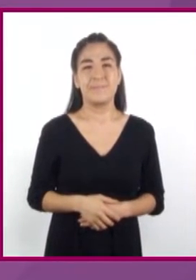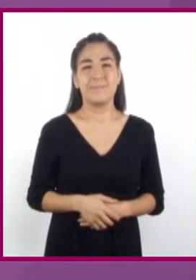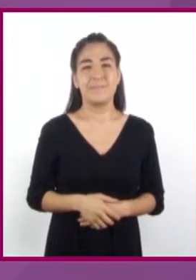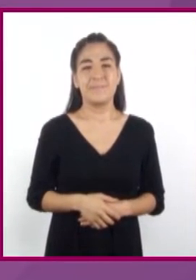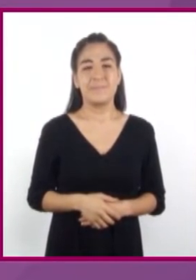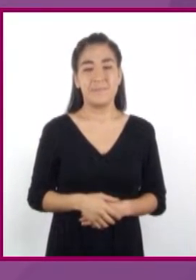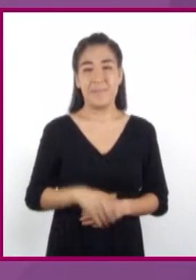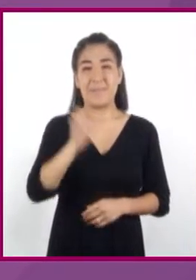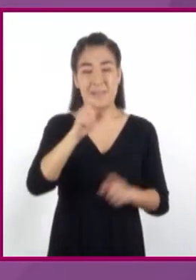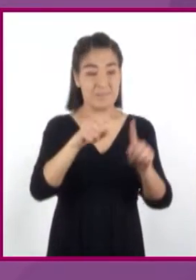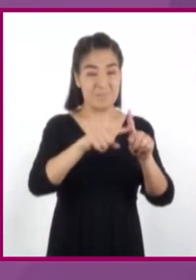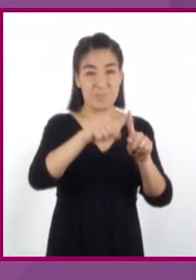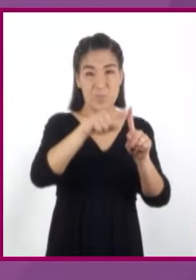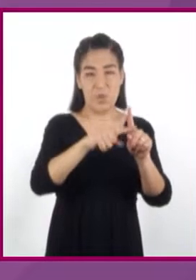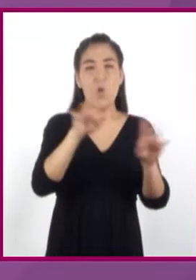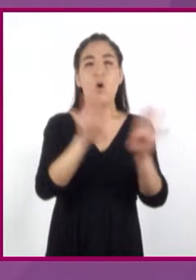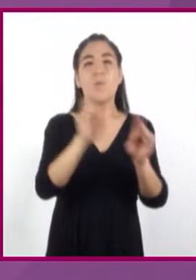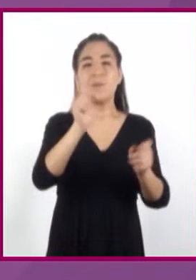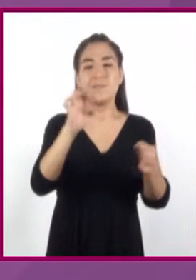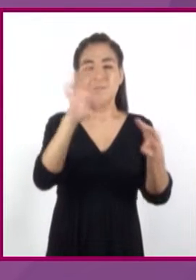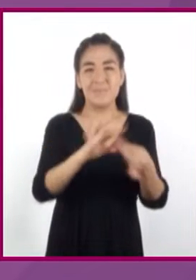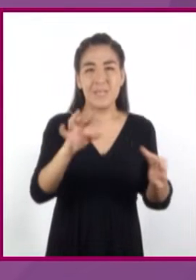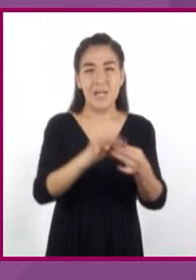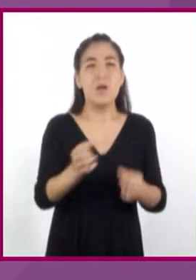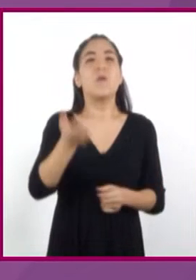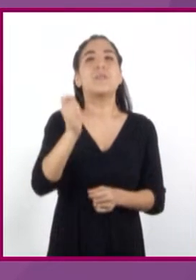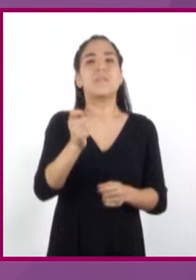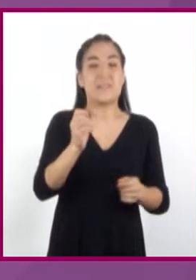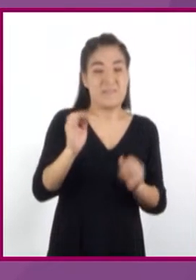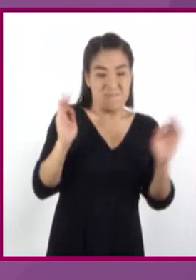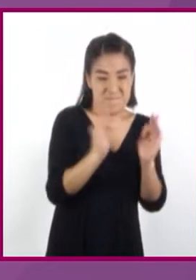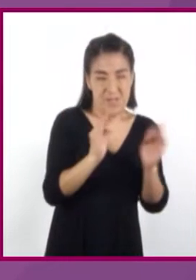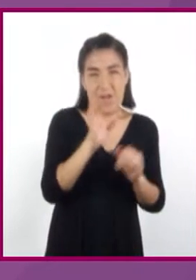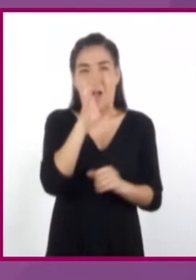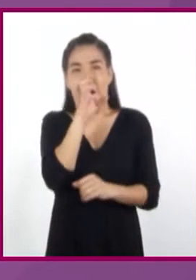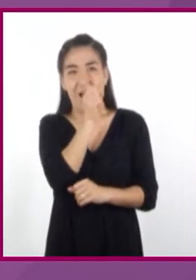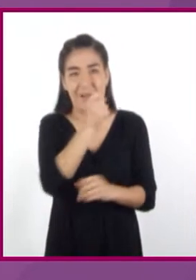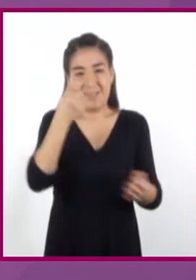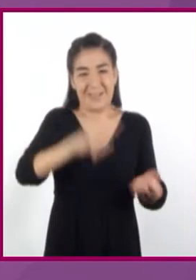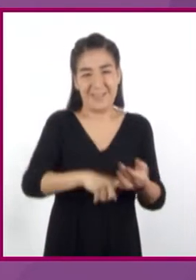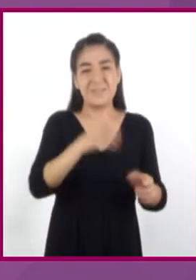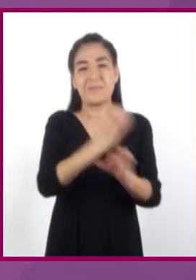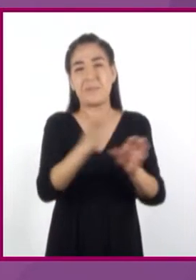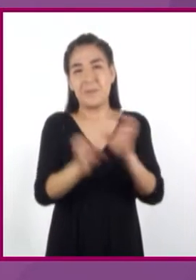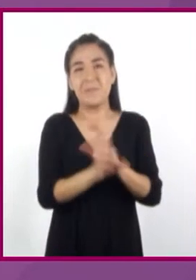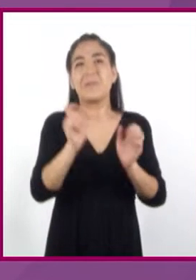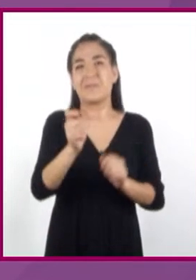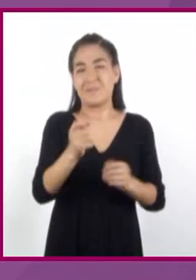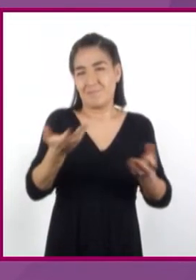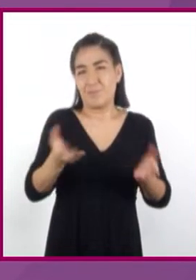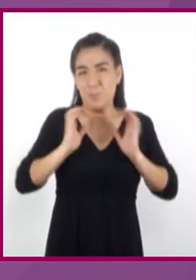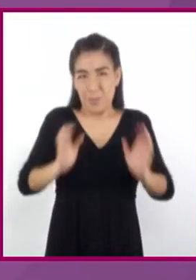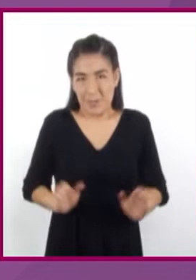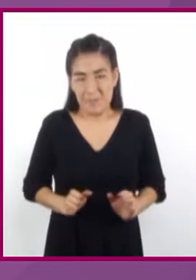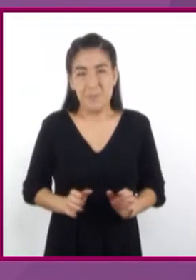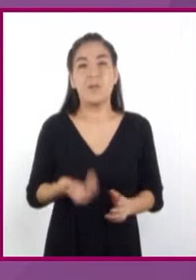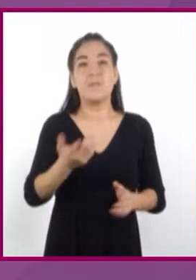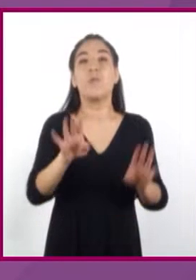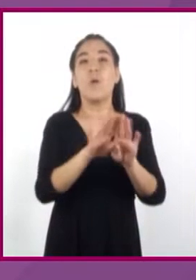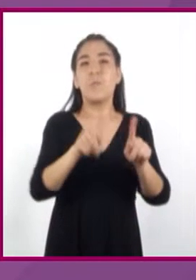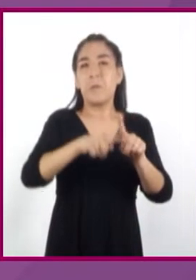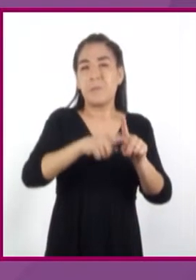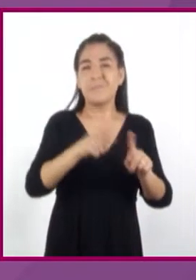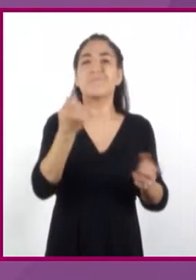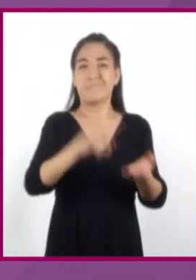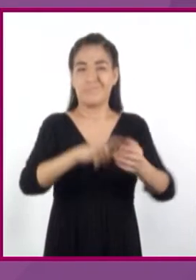La temperatura es una indicación cuantitativa de qué tan frío o caliente está un cuerpo en un momento dado y se mide con un